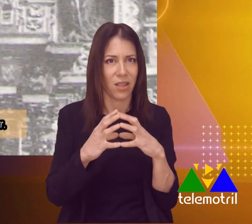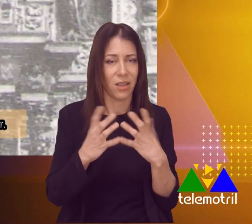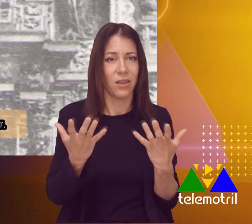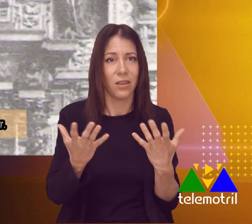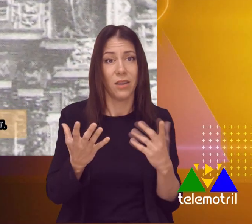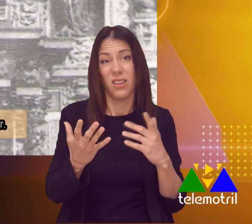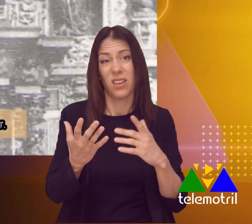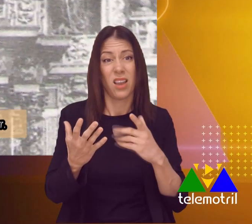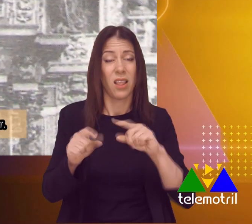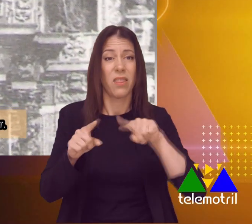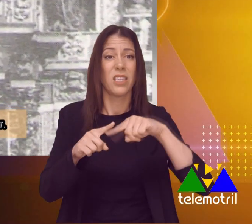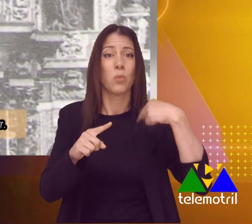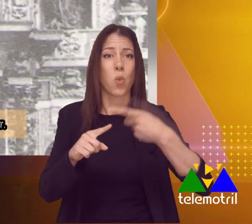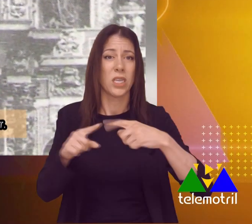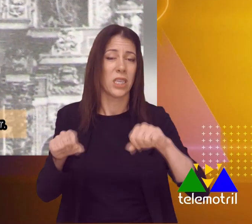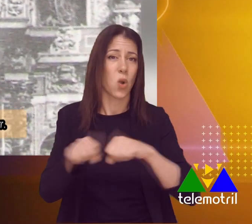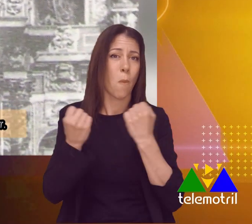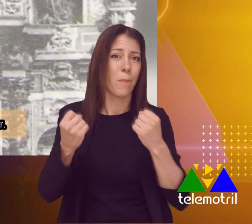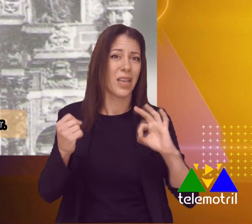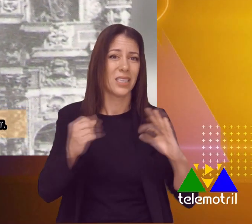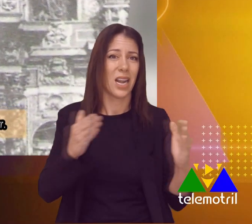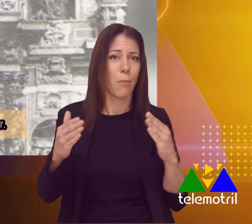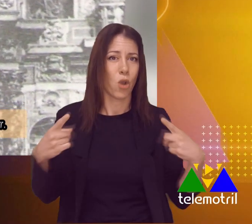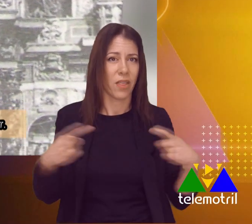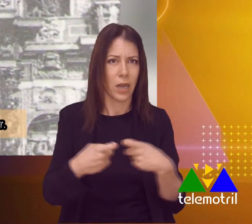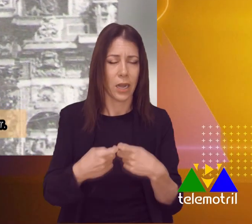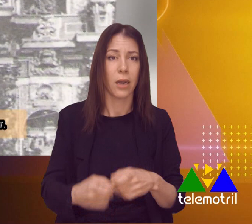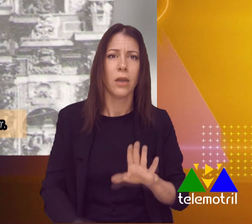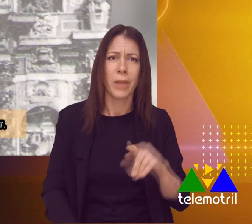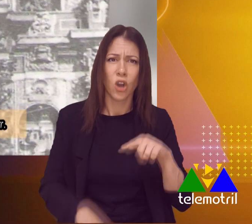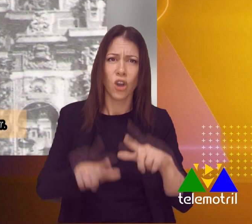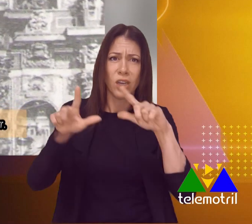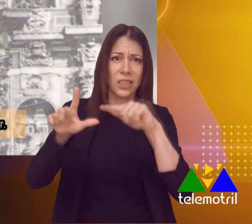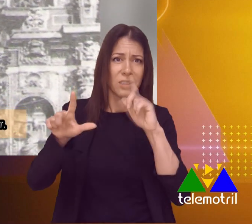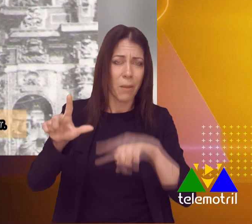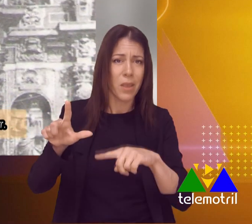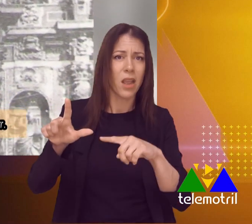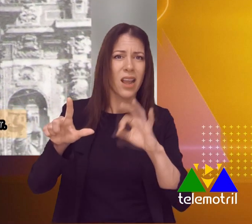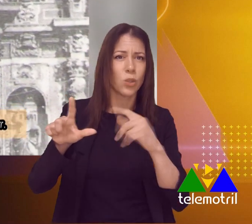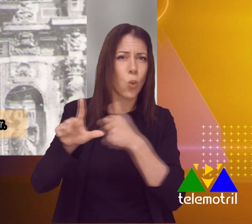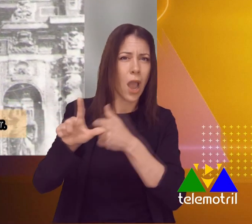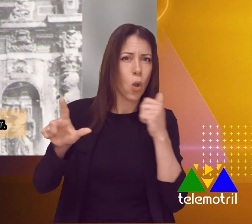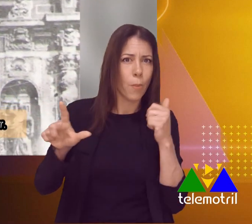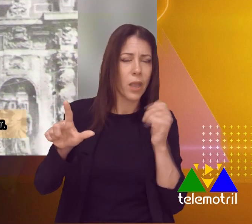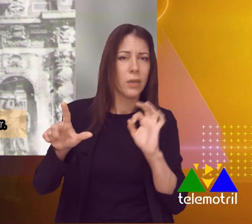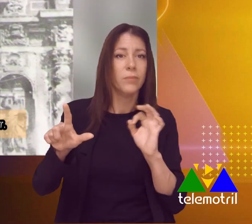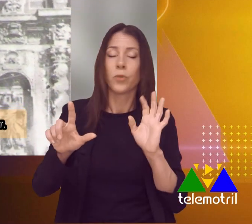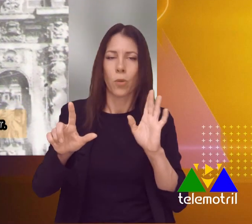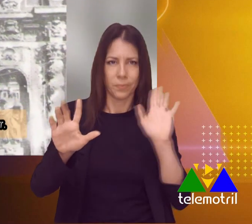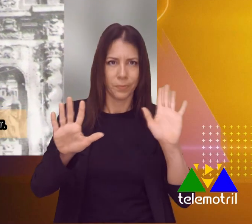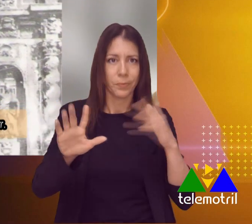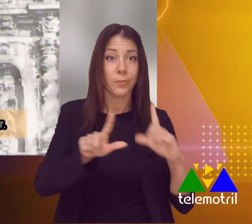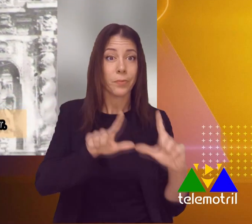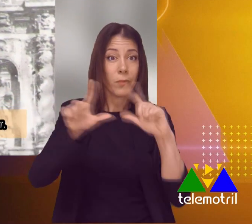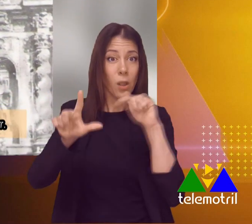que se destruye por desgracia en la época de la guerra. Que imagino que ese retablo también era calcado a lo mejor al de la Alhambra. Jerónimo de la Cárcel